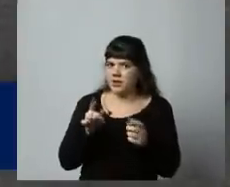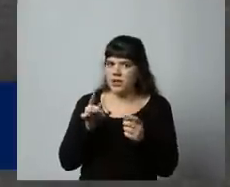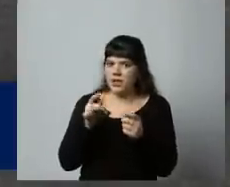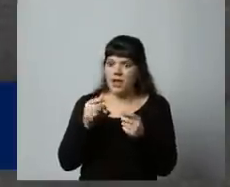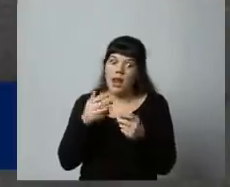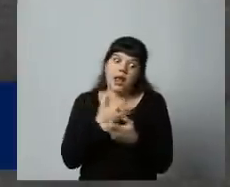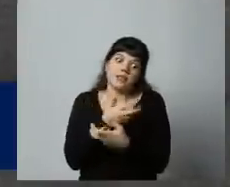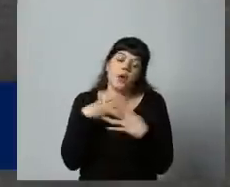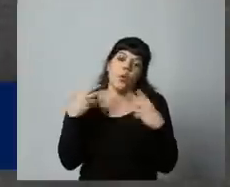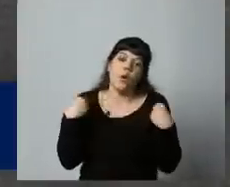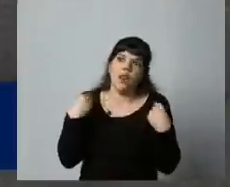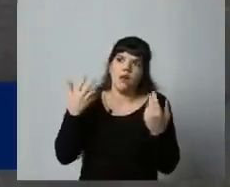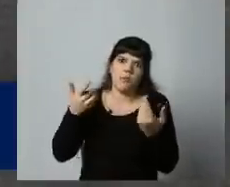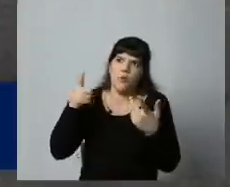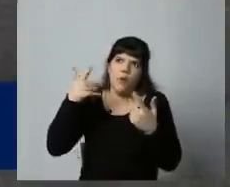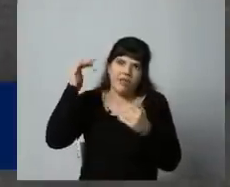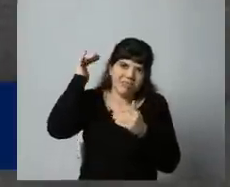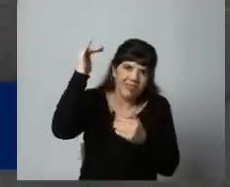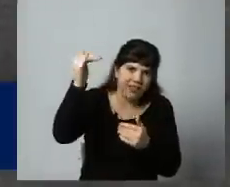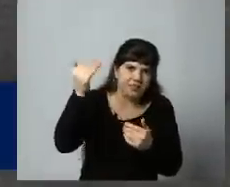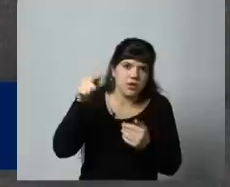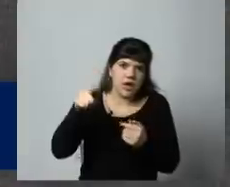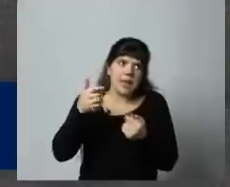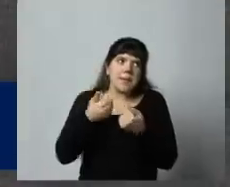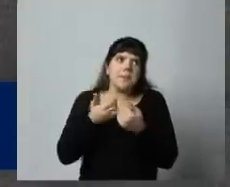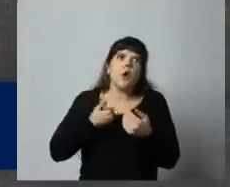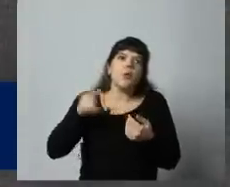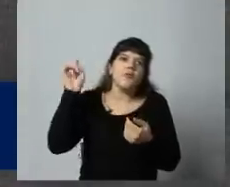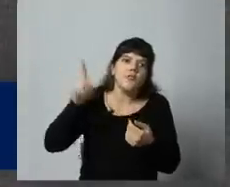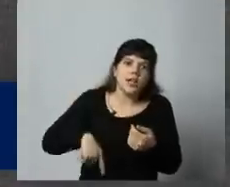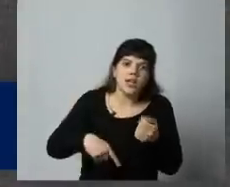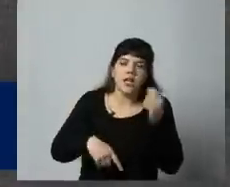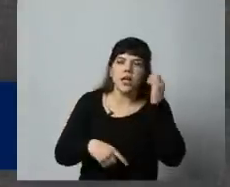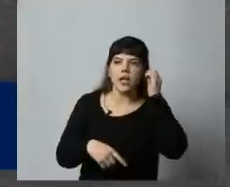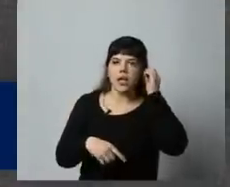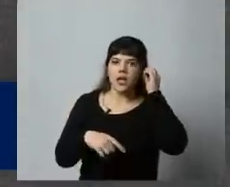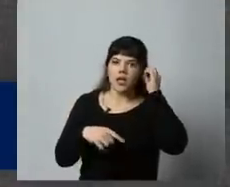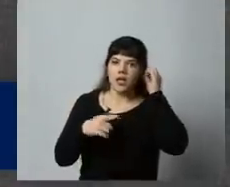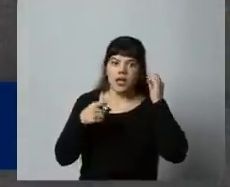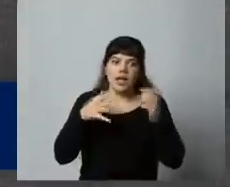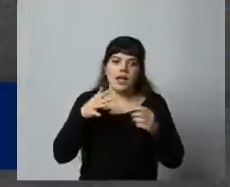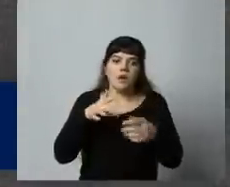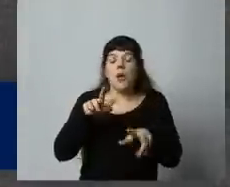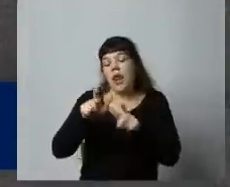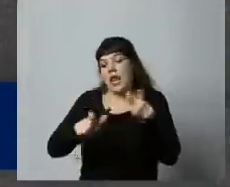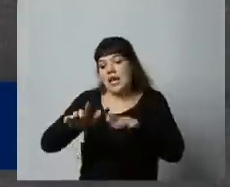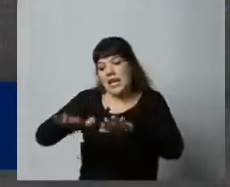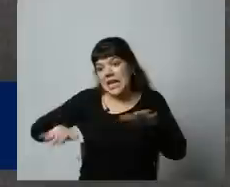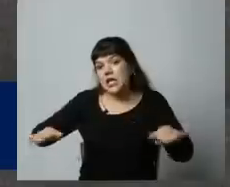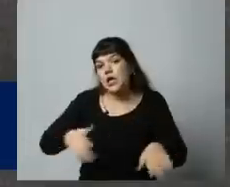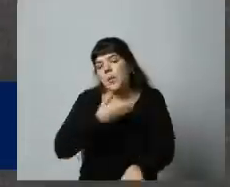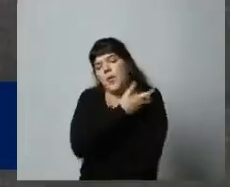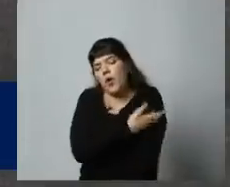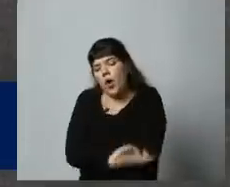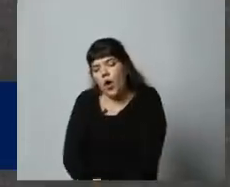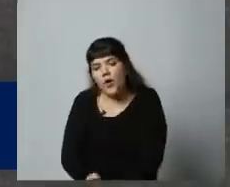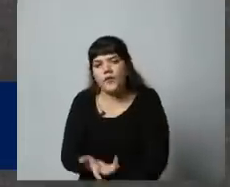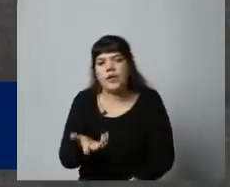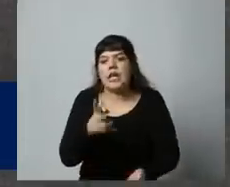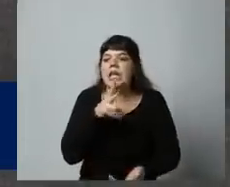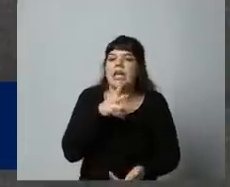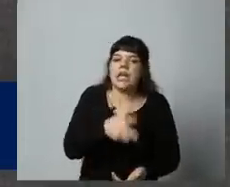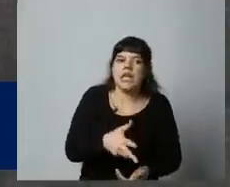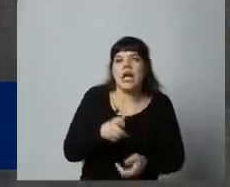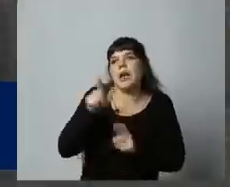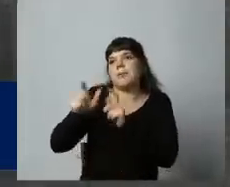que tú Tú sabes el origen de este tipo de escuela era la población más vulnerable hijos de de de